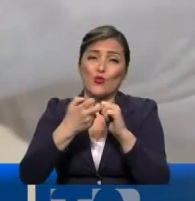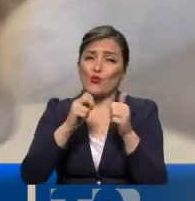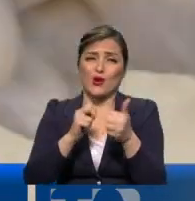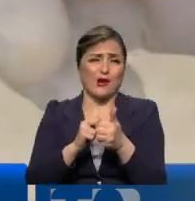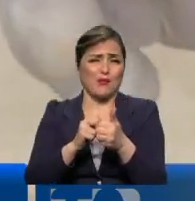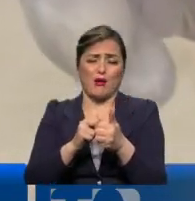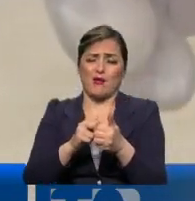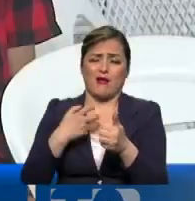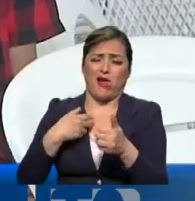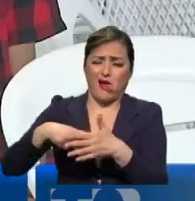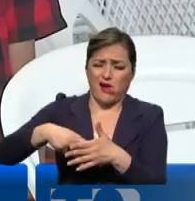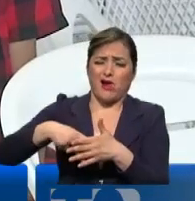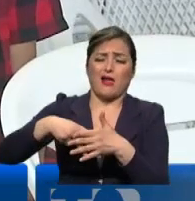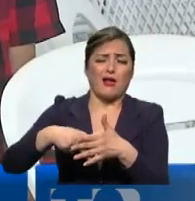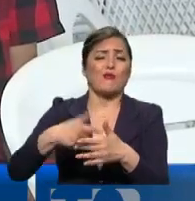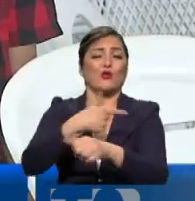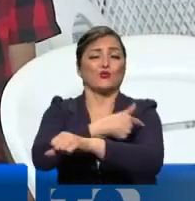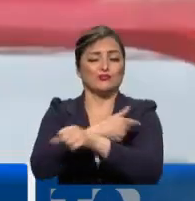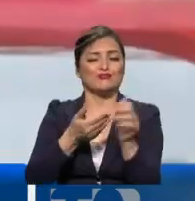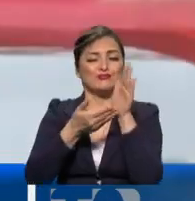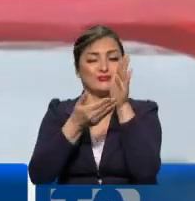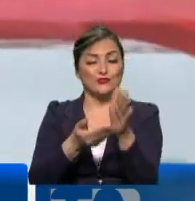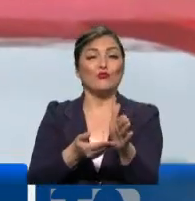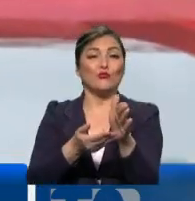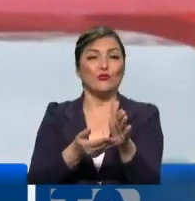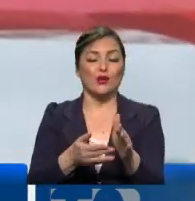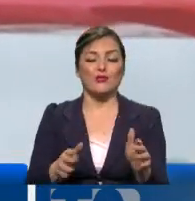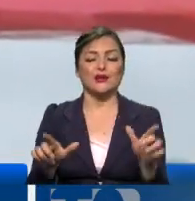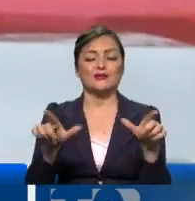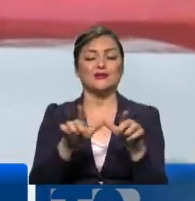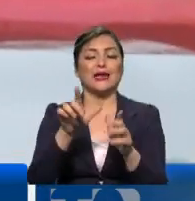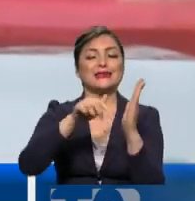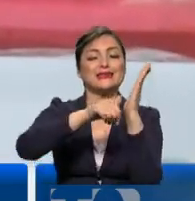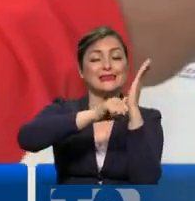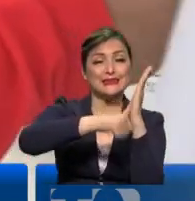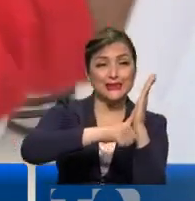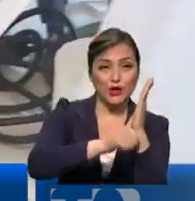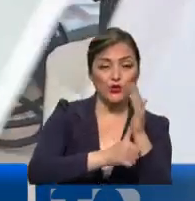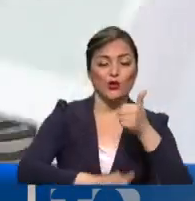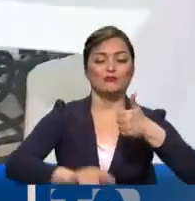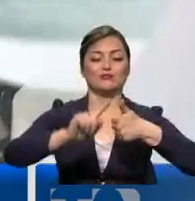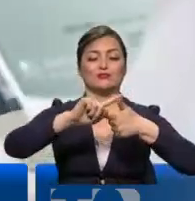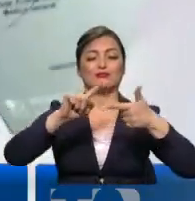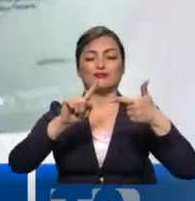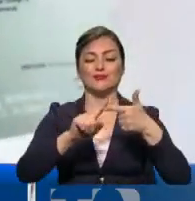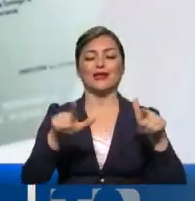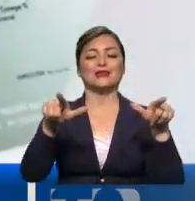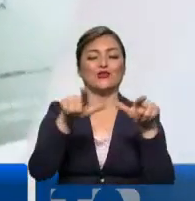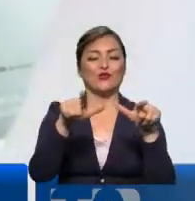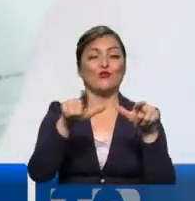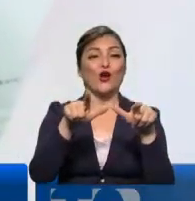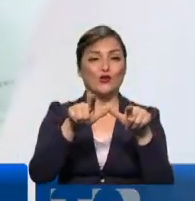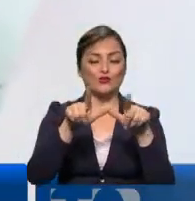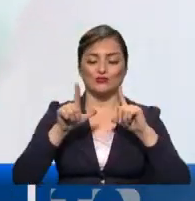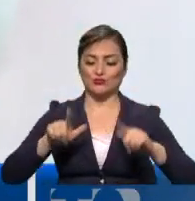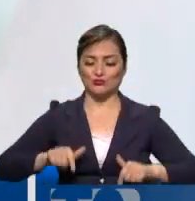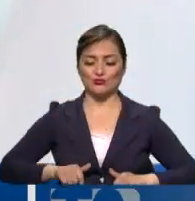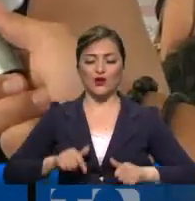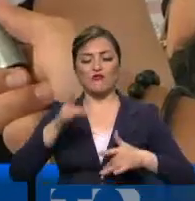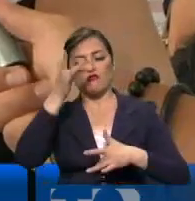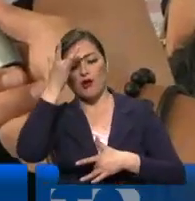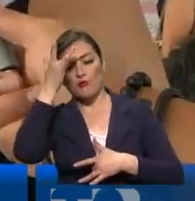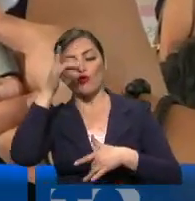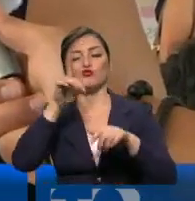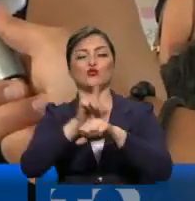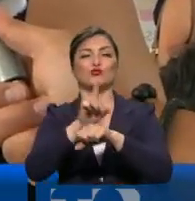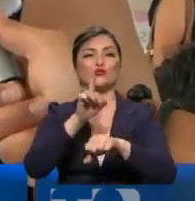la vacunación. Como por ejemplo, deben presentar su cédula de identidad y el certificado que demuestre su condición de salud.